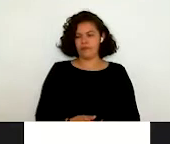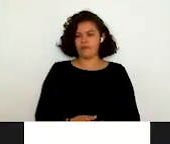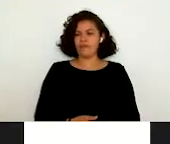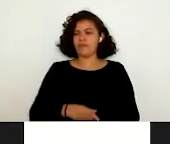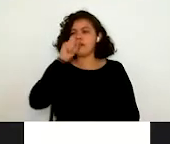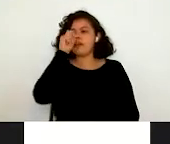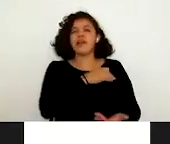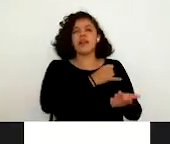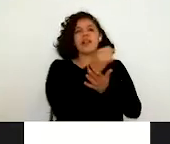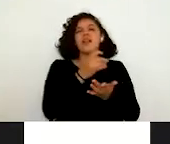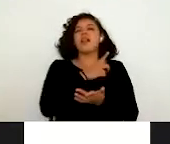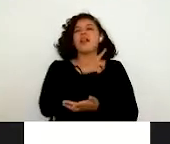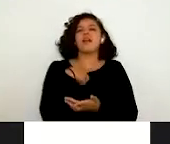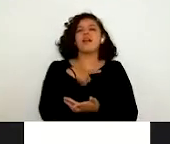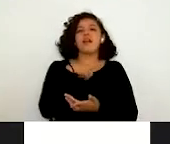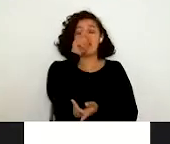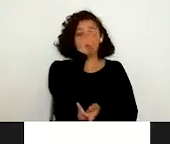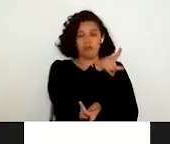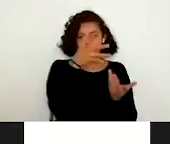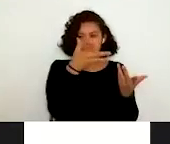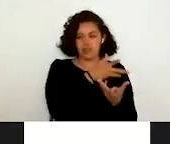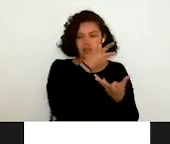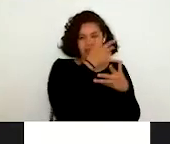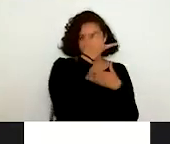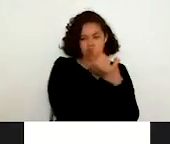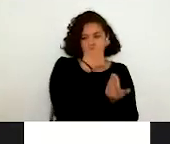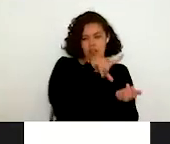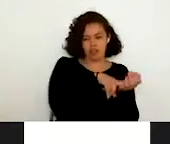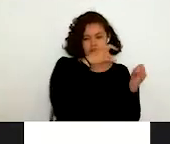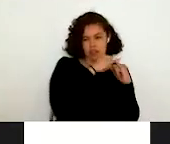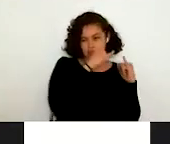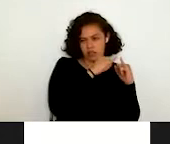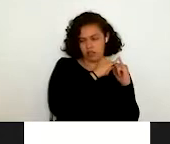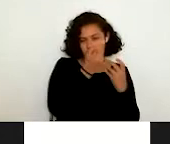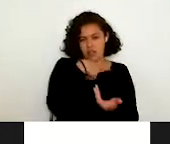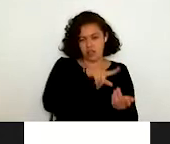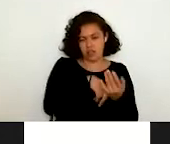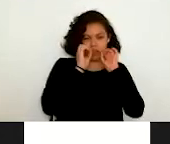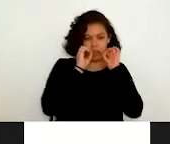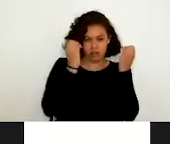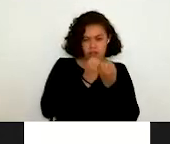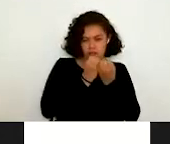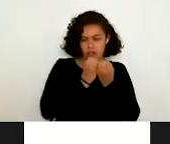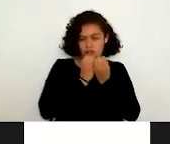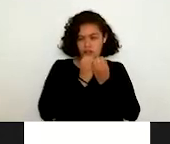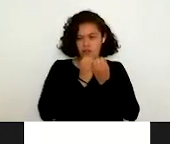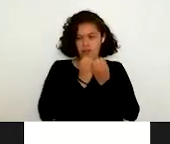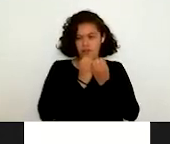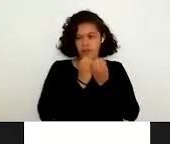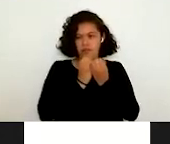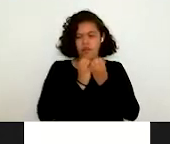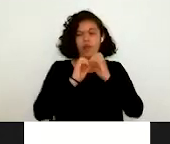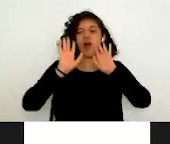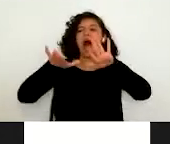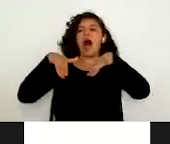es lo mismo ejecutar el proyecto dentro de la institución o dentro de la organización que pedir espacios fuera, ¿no?